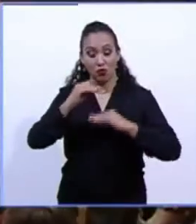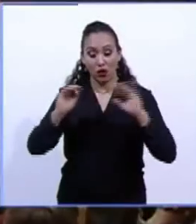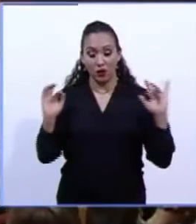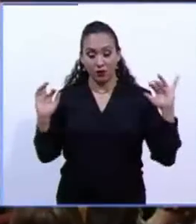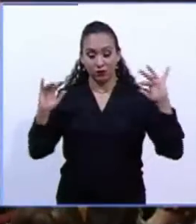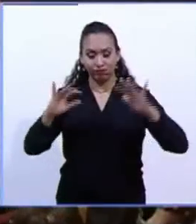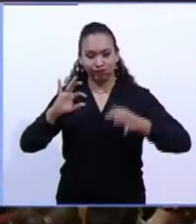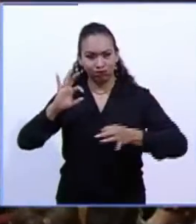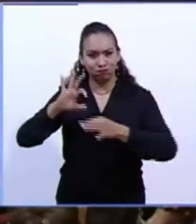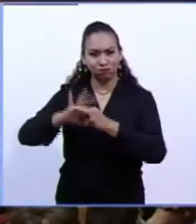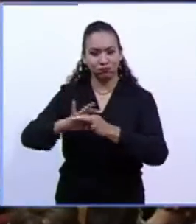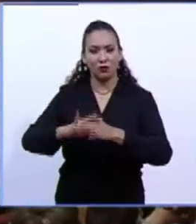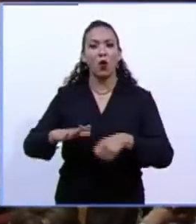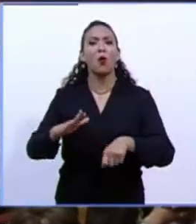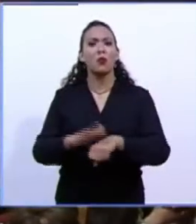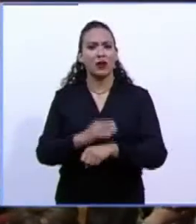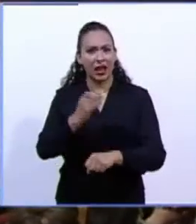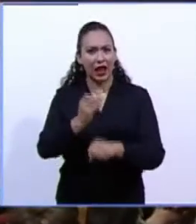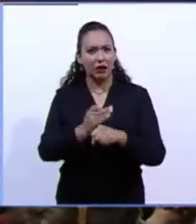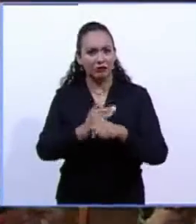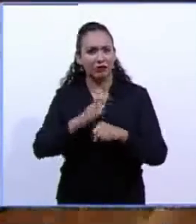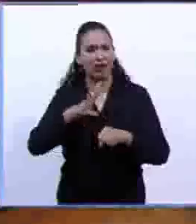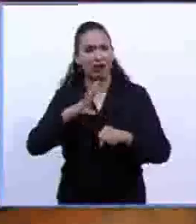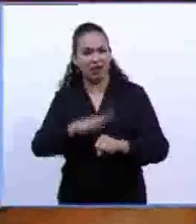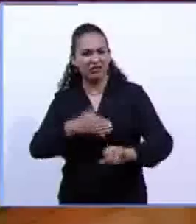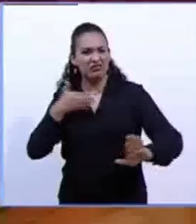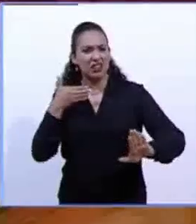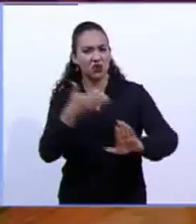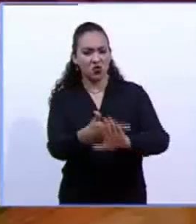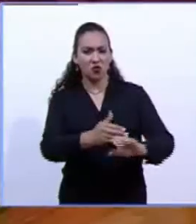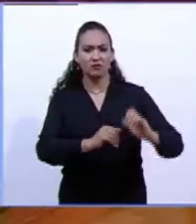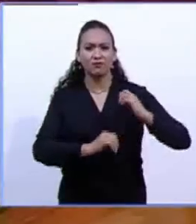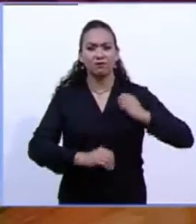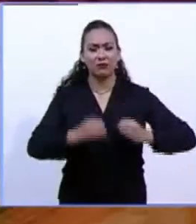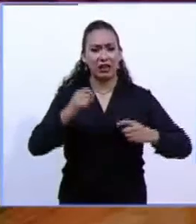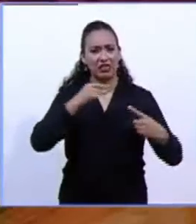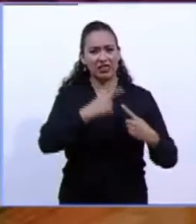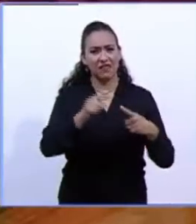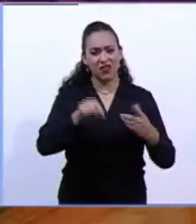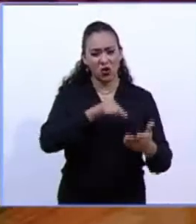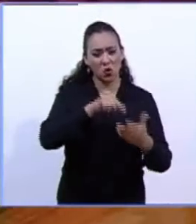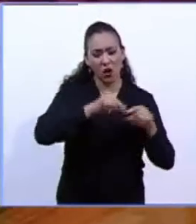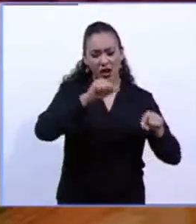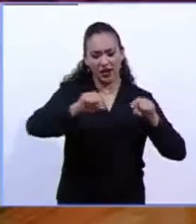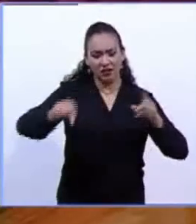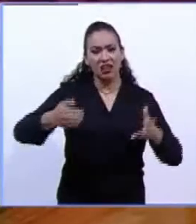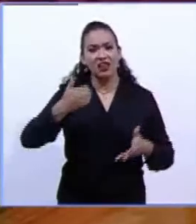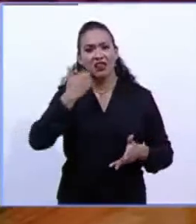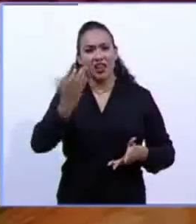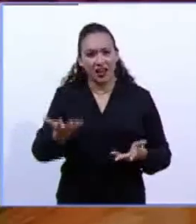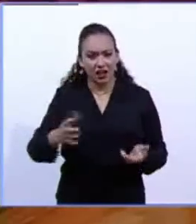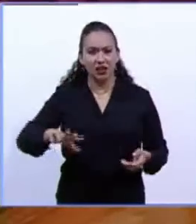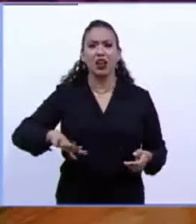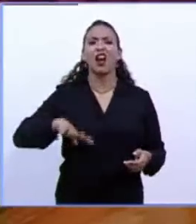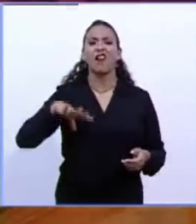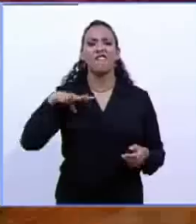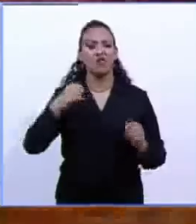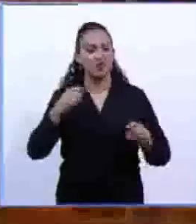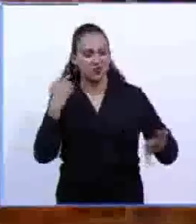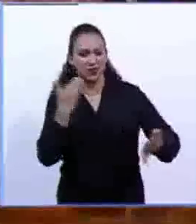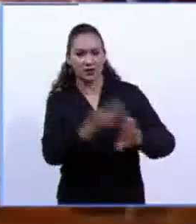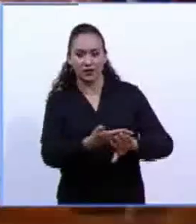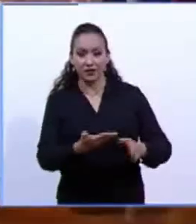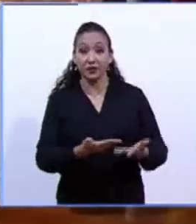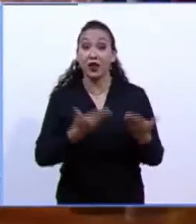esta época en la que se han agudizado los ataques contra los poderes judiciales para deslegitimar y poner en duda su actuación.